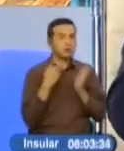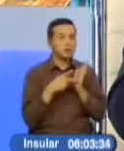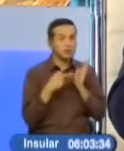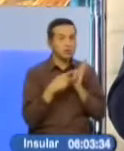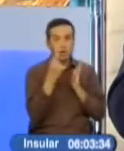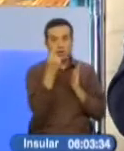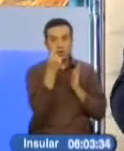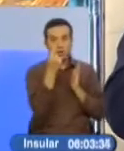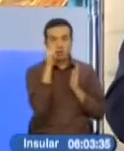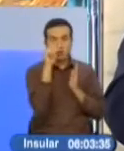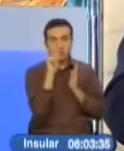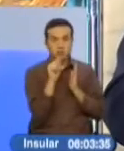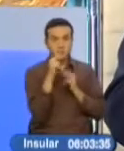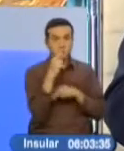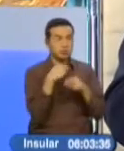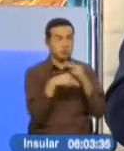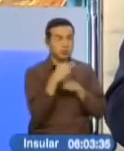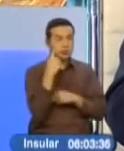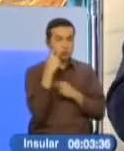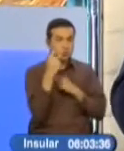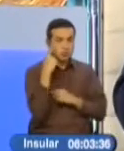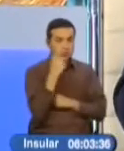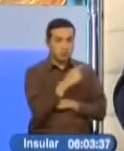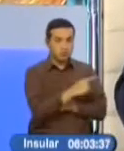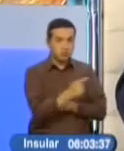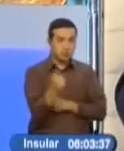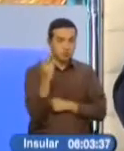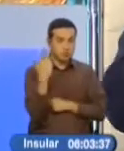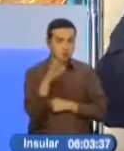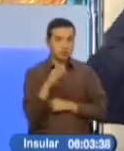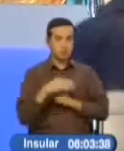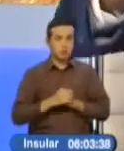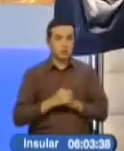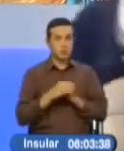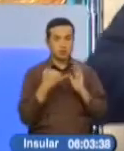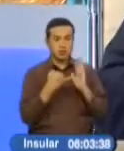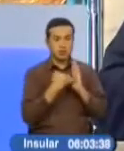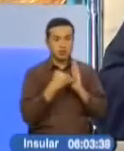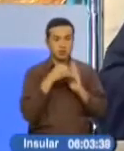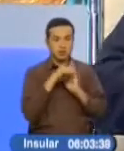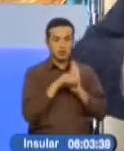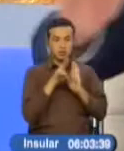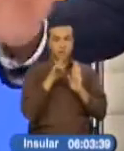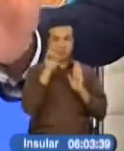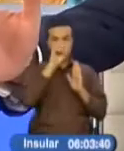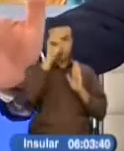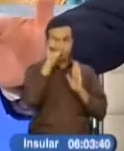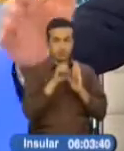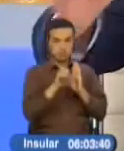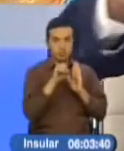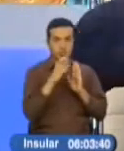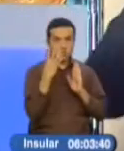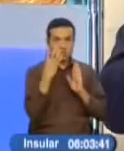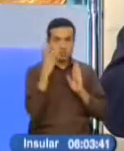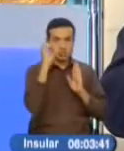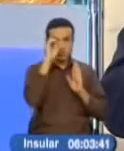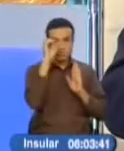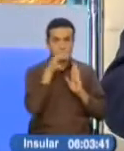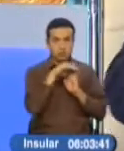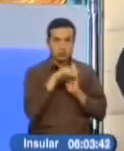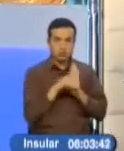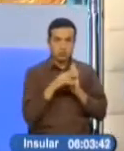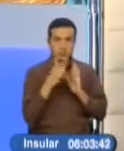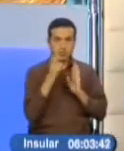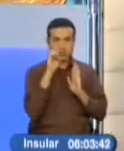los precios en los mercados y una vez que el IVA se disminuye en 2%, es decir, del 14